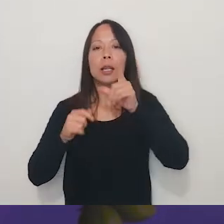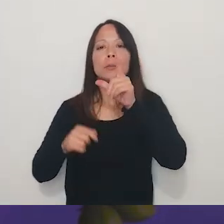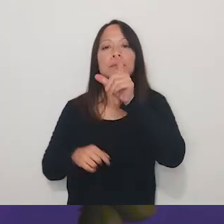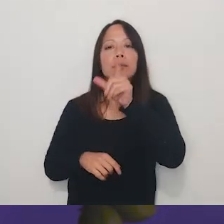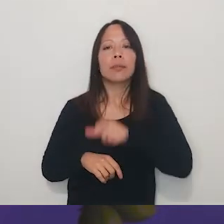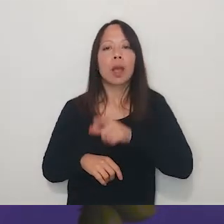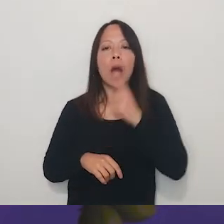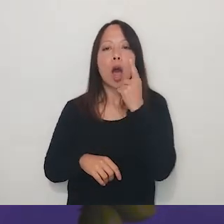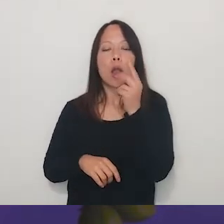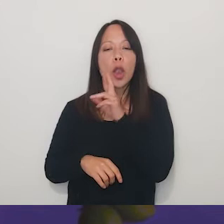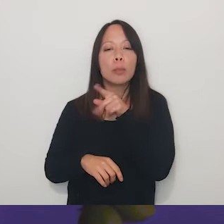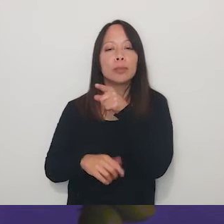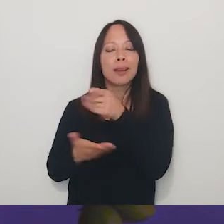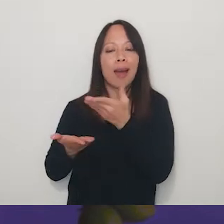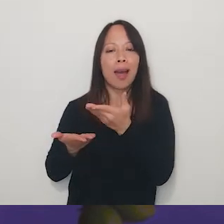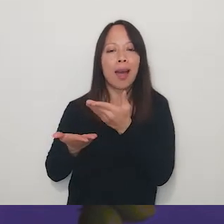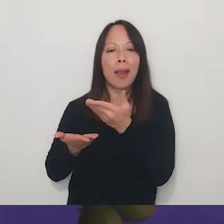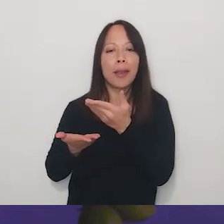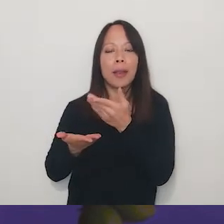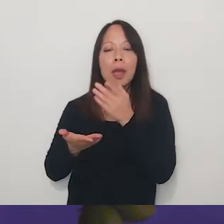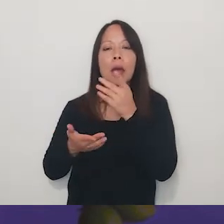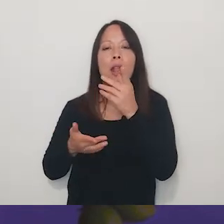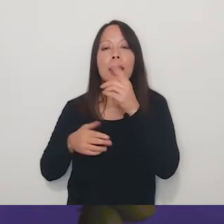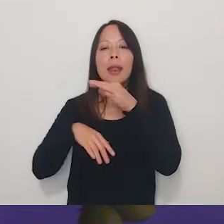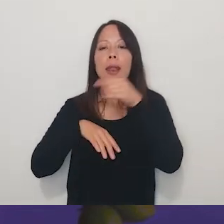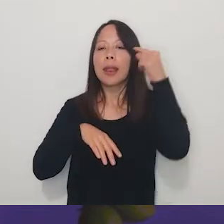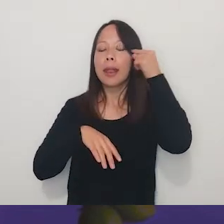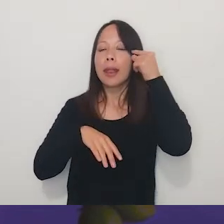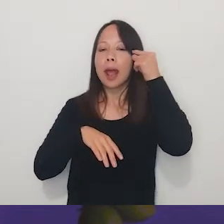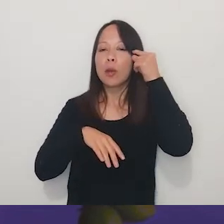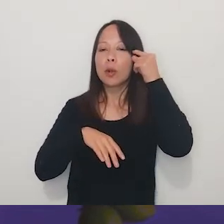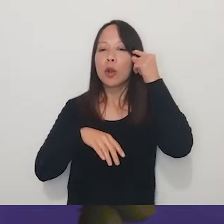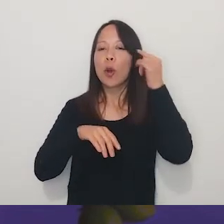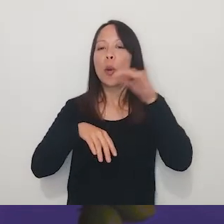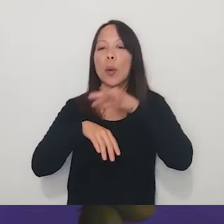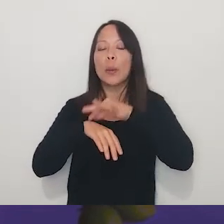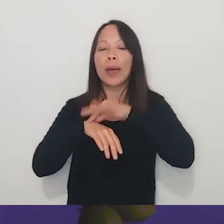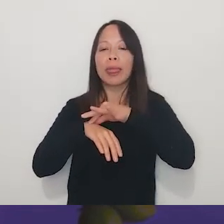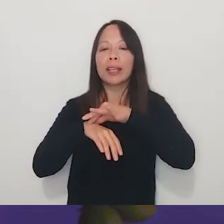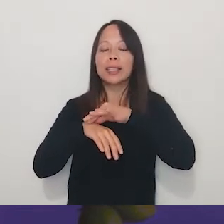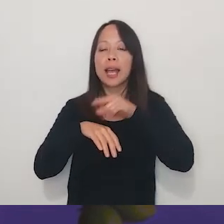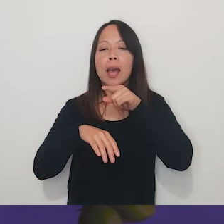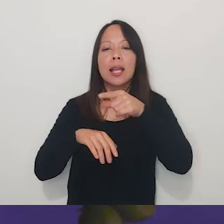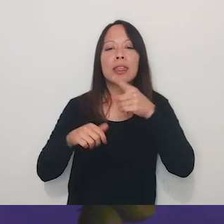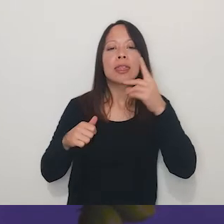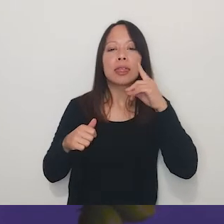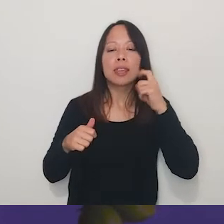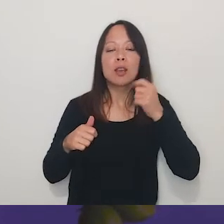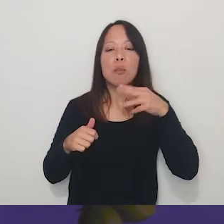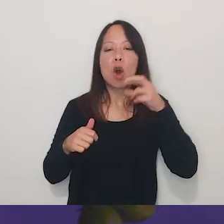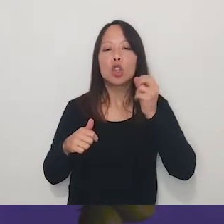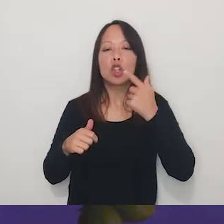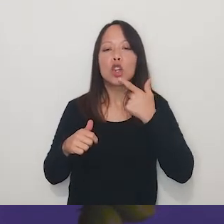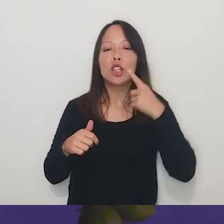una paciente que consultada por neuropatía progresiva, había empezado el primer año con hipotonía, tenía